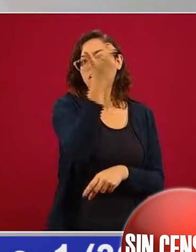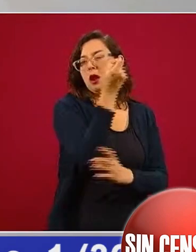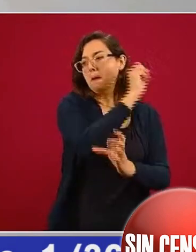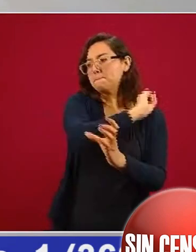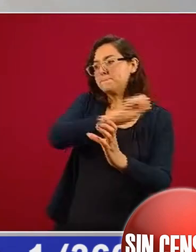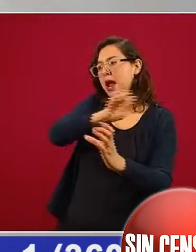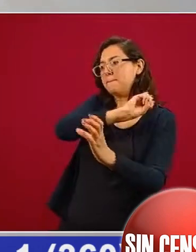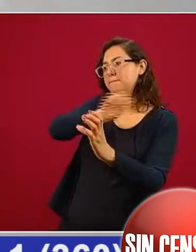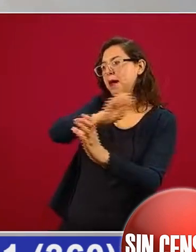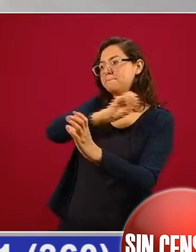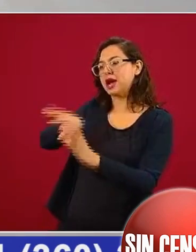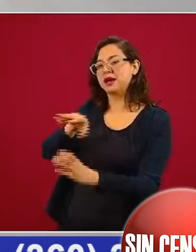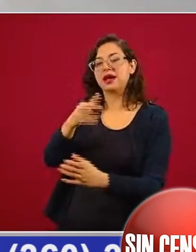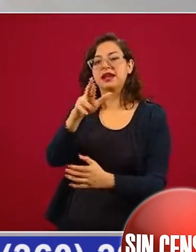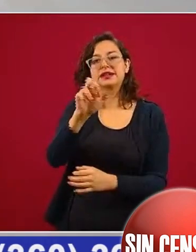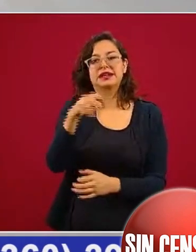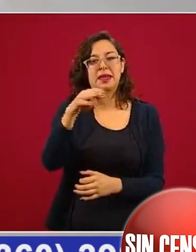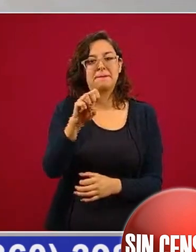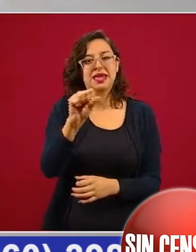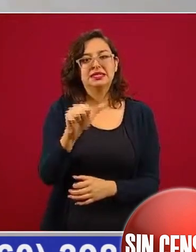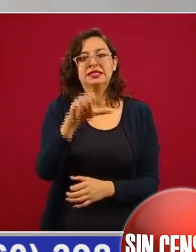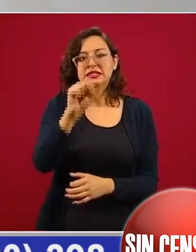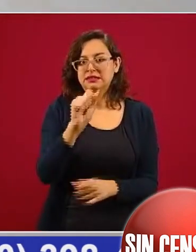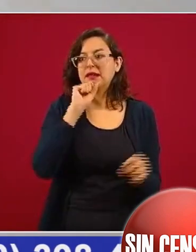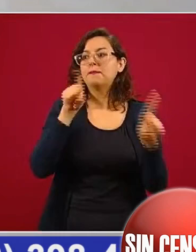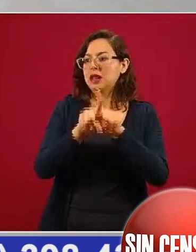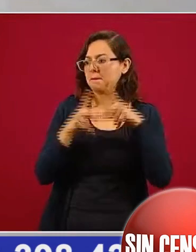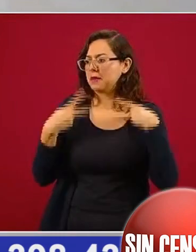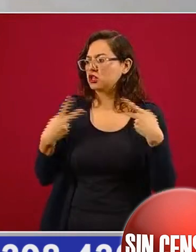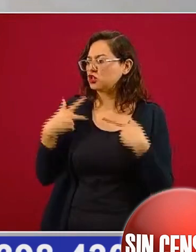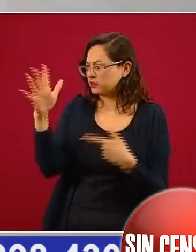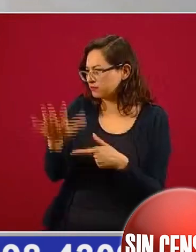Entonces, ¿por qué no podemos destinar más?